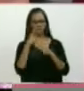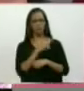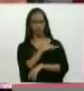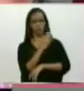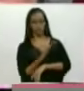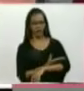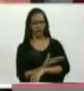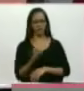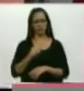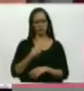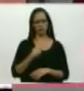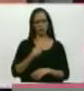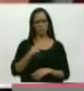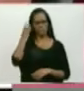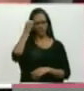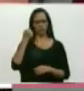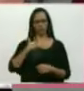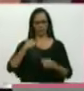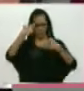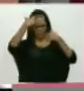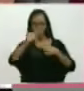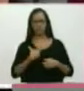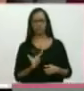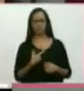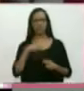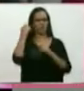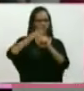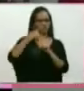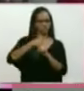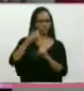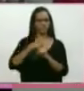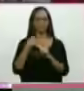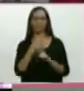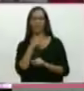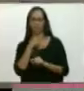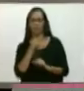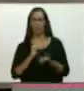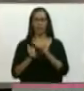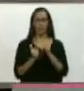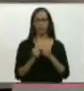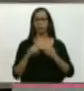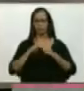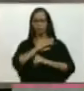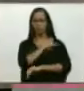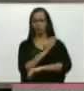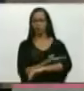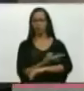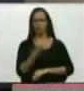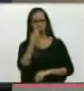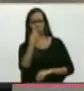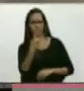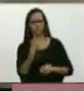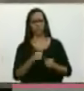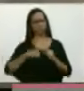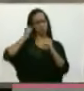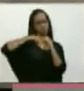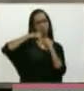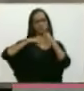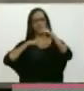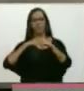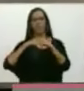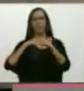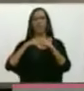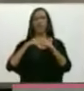persona luchadora, me gustan los ejercicios extremos. Y bueno, vi que